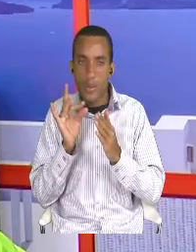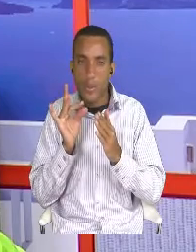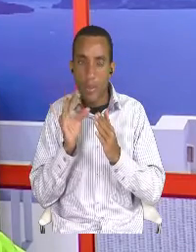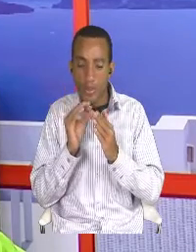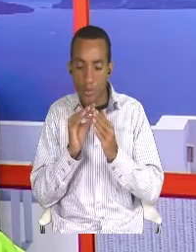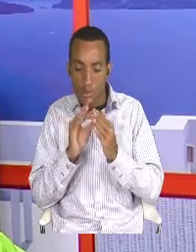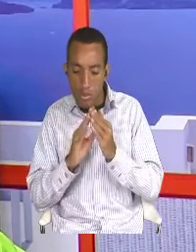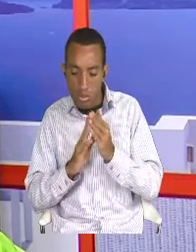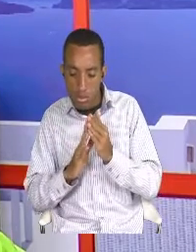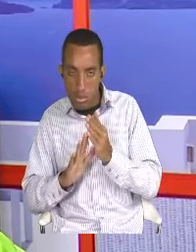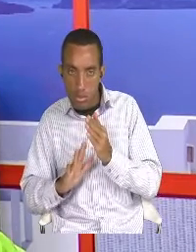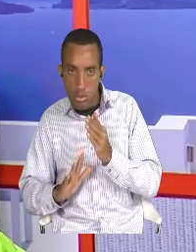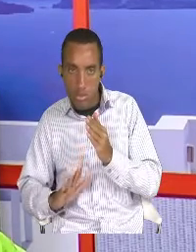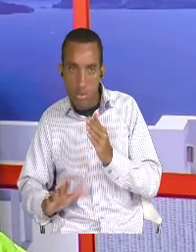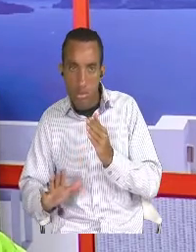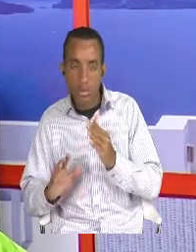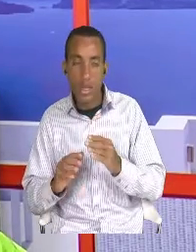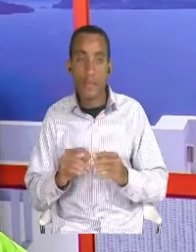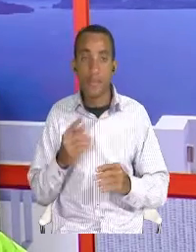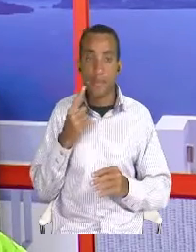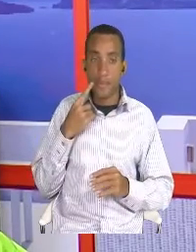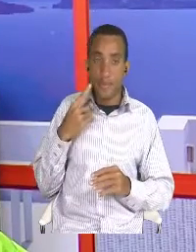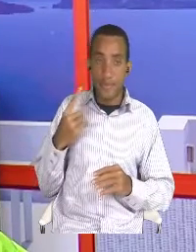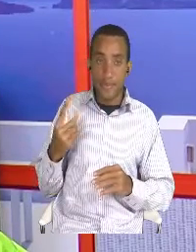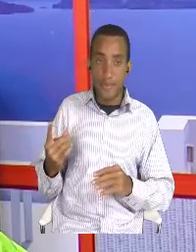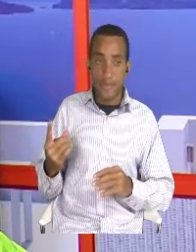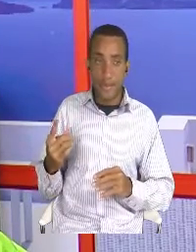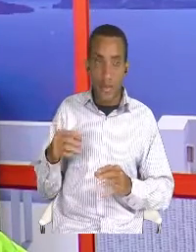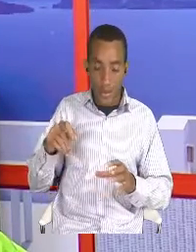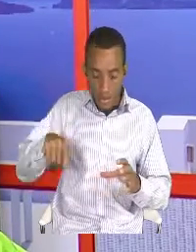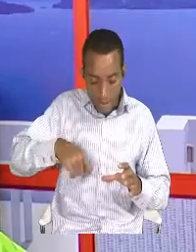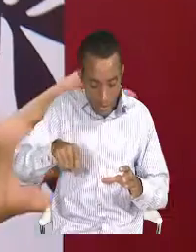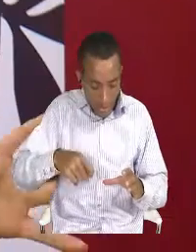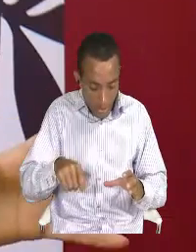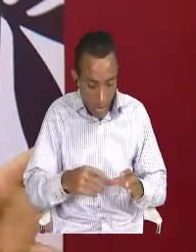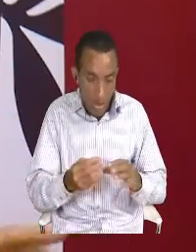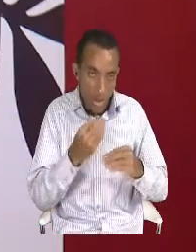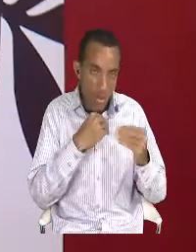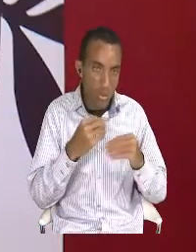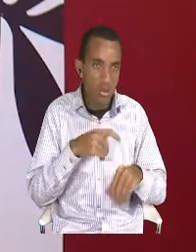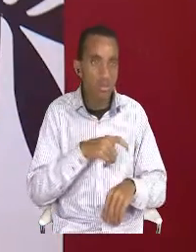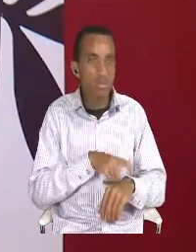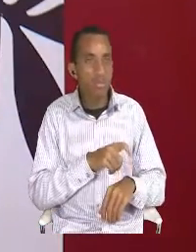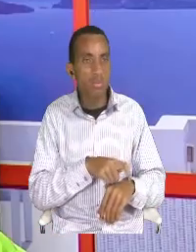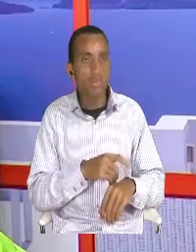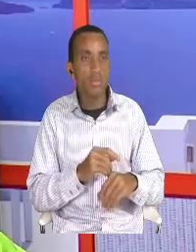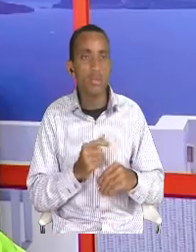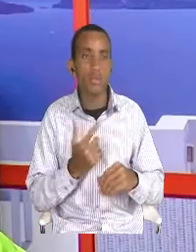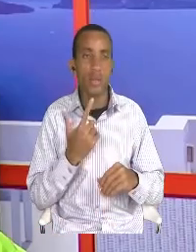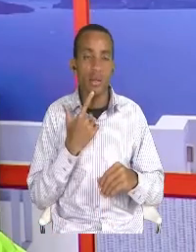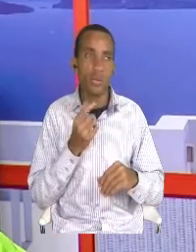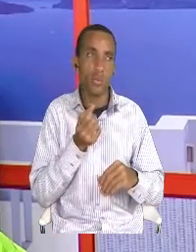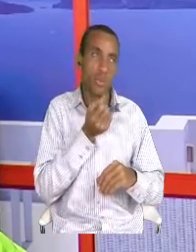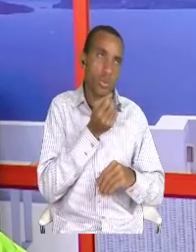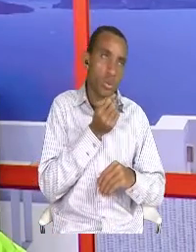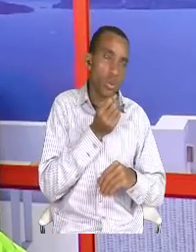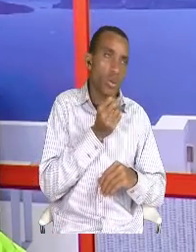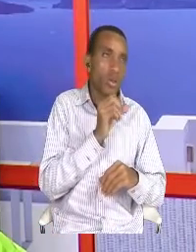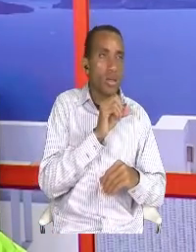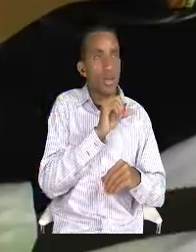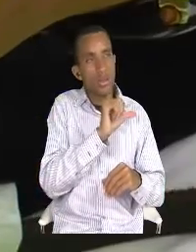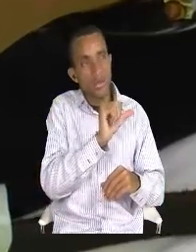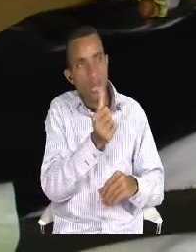intestino. ¿Sí? Este snack que vamos a preparar ahorita, ¿nos sirve para comer durante qué horas en el día? De media mañana, de media